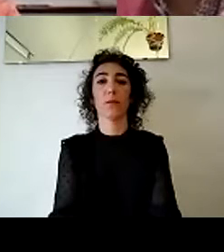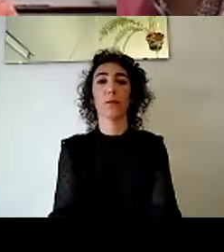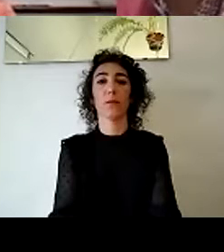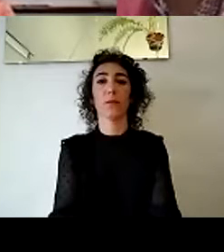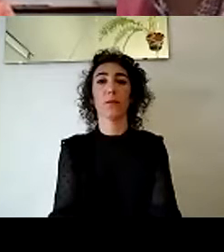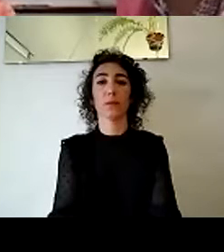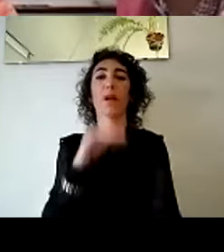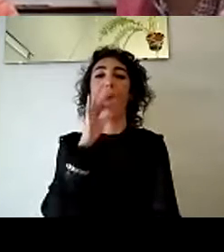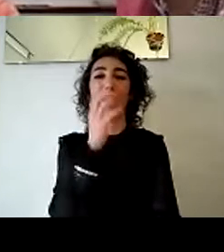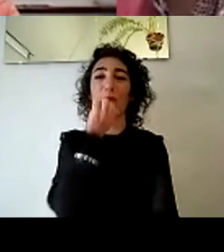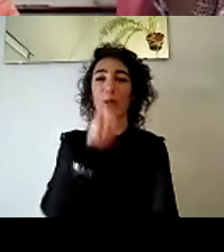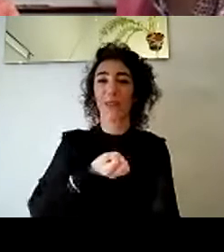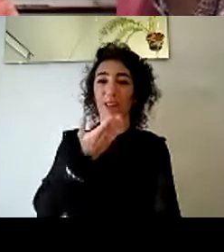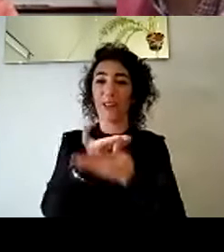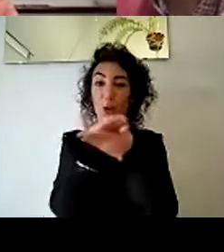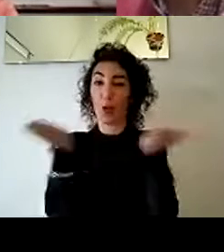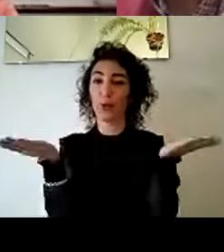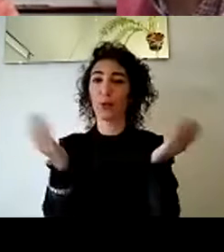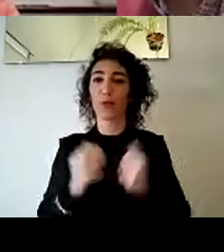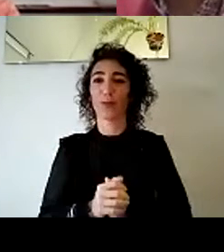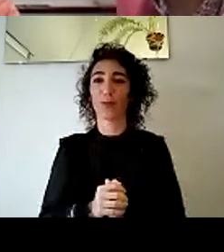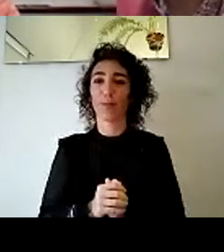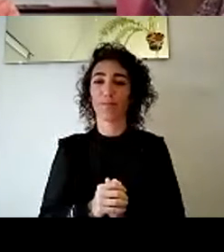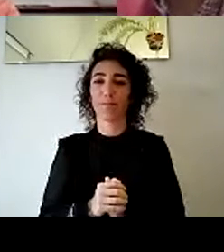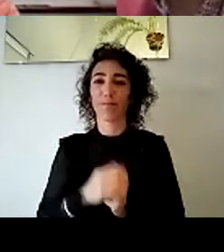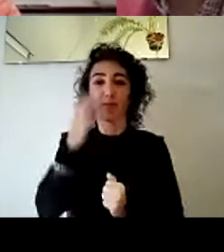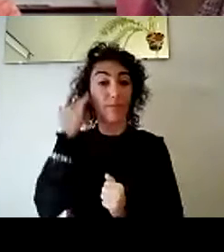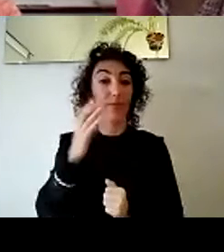Ahora, buenos días a todos. ¿Se me escucha?